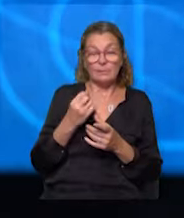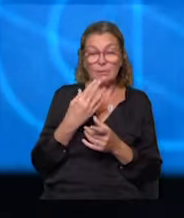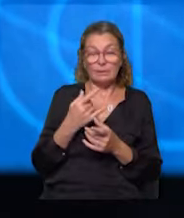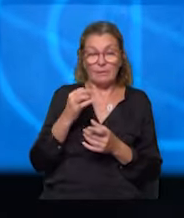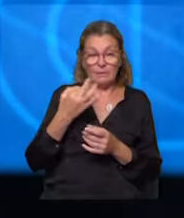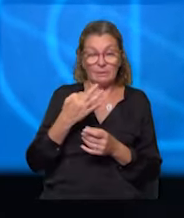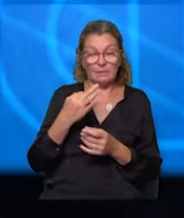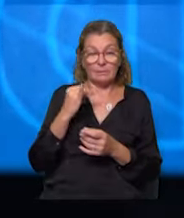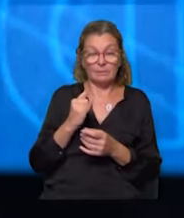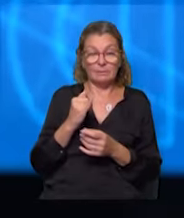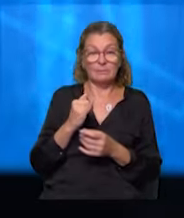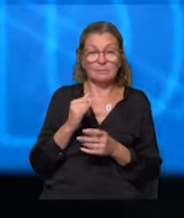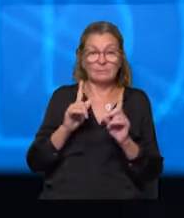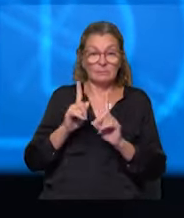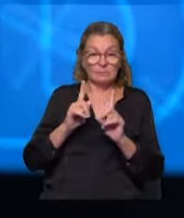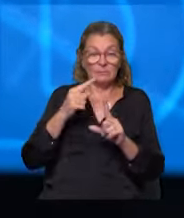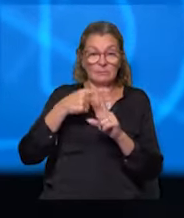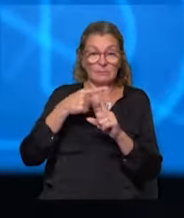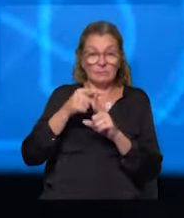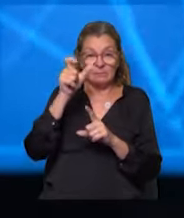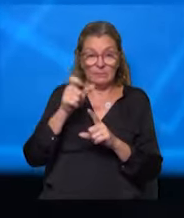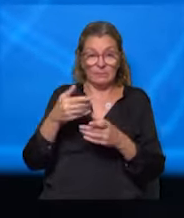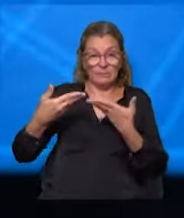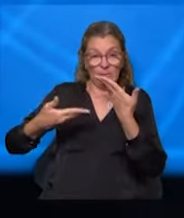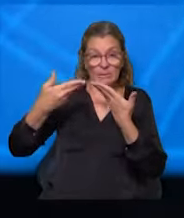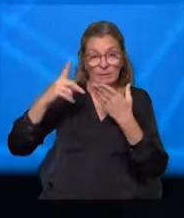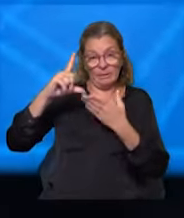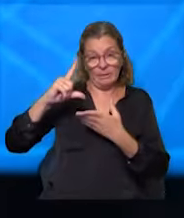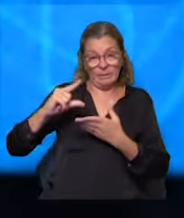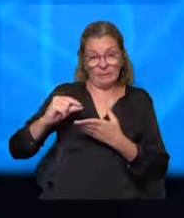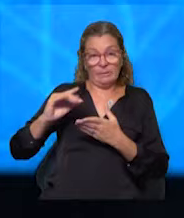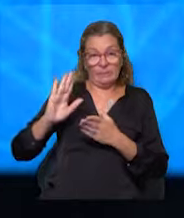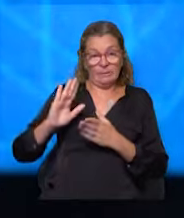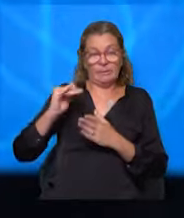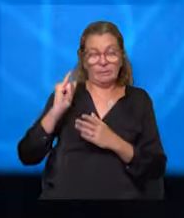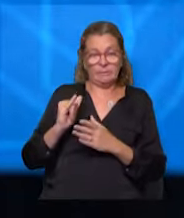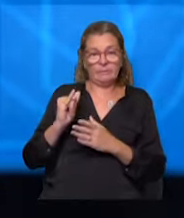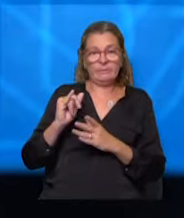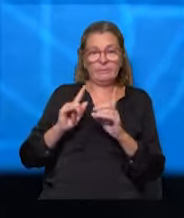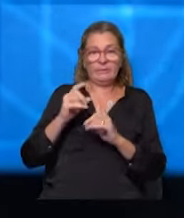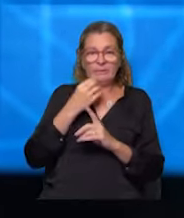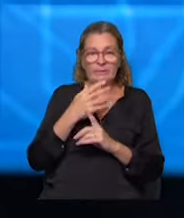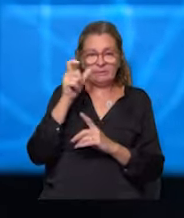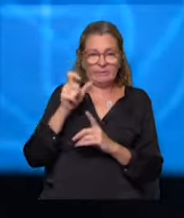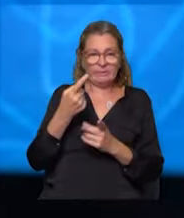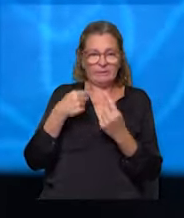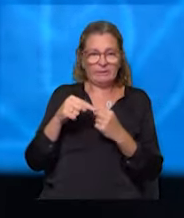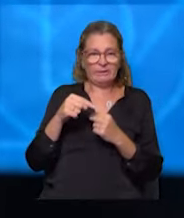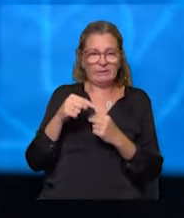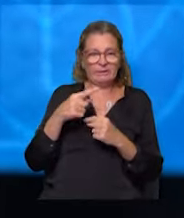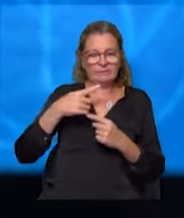es cierto una cuestión positiva para la gente es que la inflación está un poco un poco más baja Sí pero en